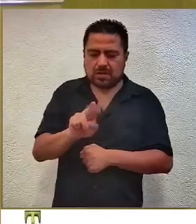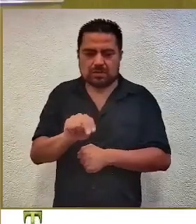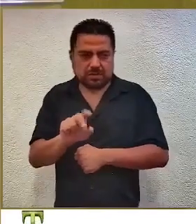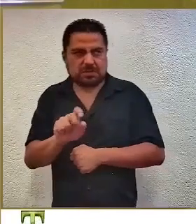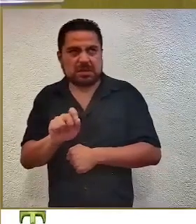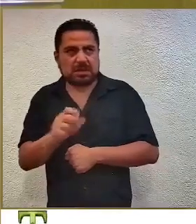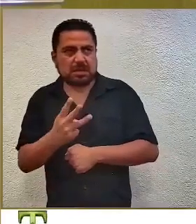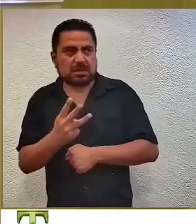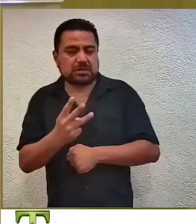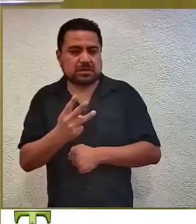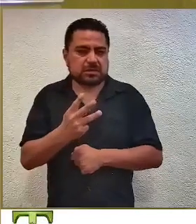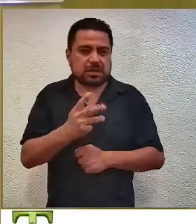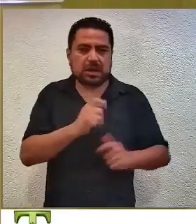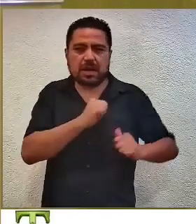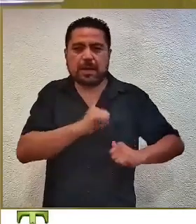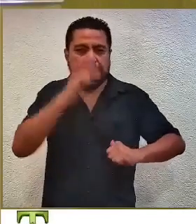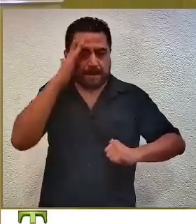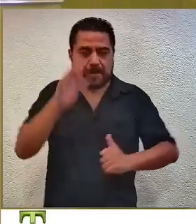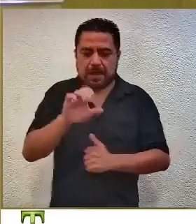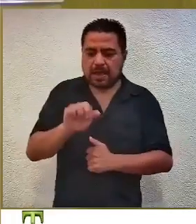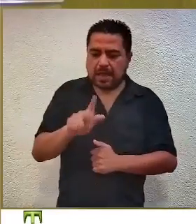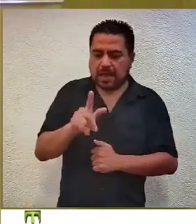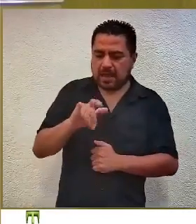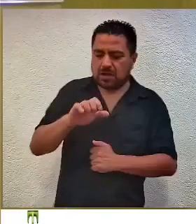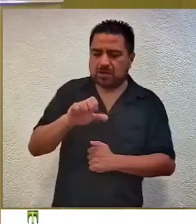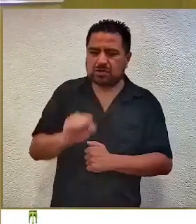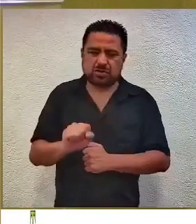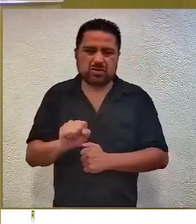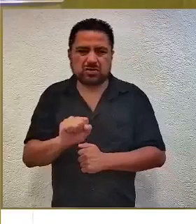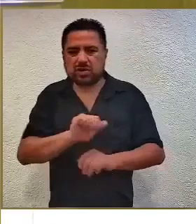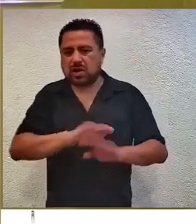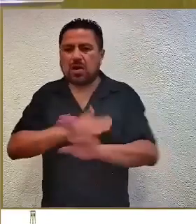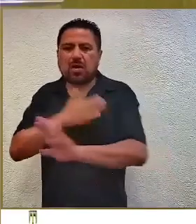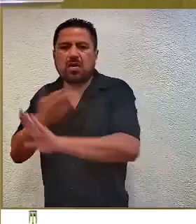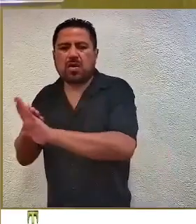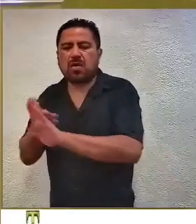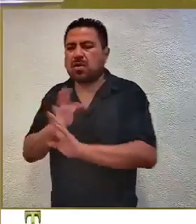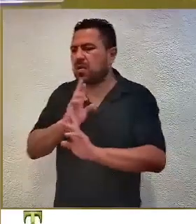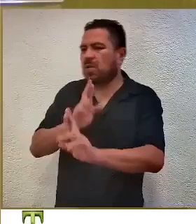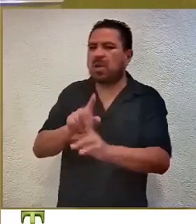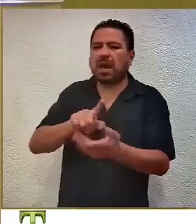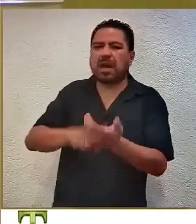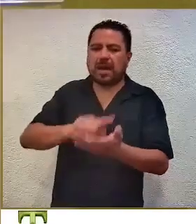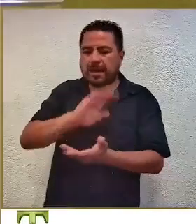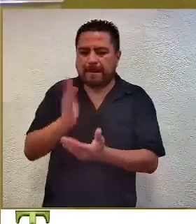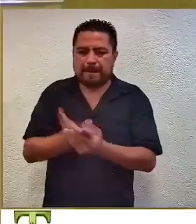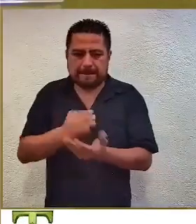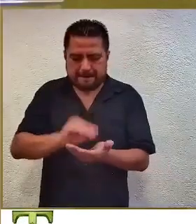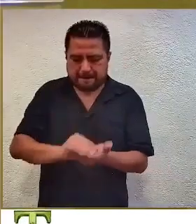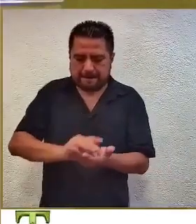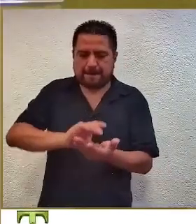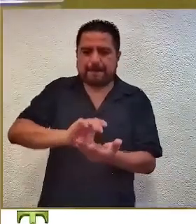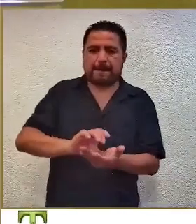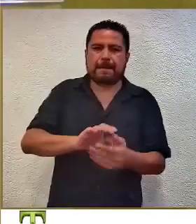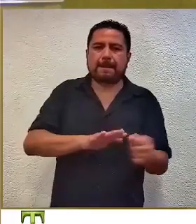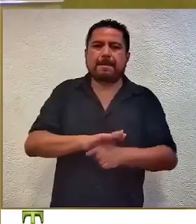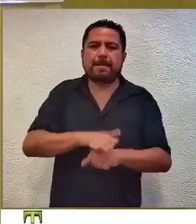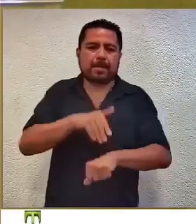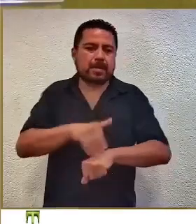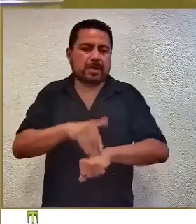TE/GEC/39/2023, promovido por el ciudadano Carlos Arturo Millán Sánchez en contra de la resolución dictada en el expediente intrapartidario